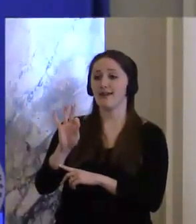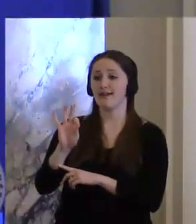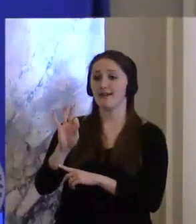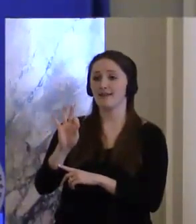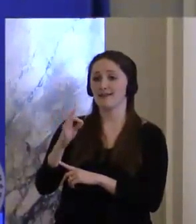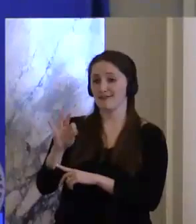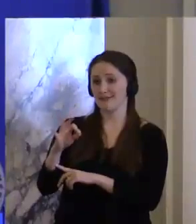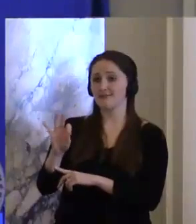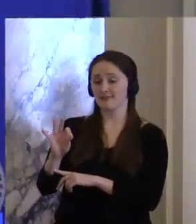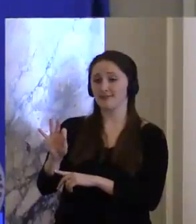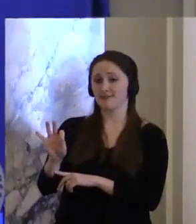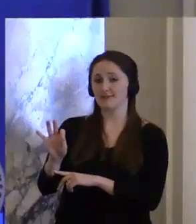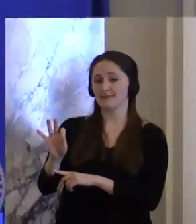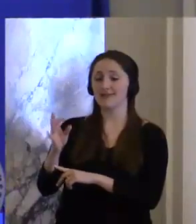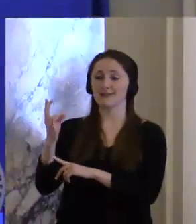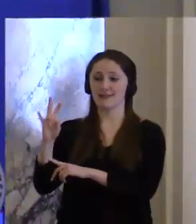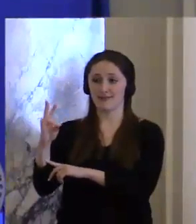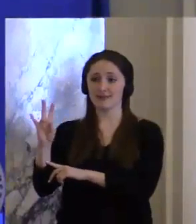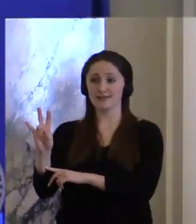1917-99,